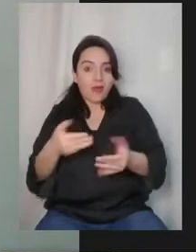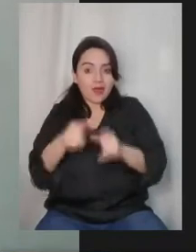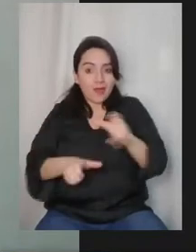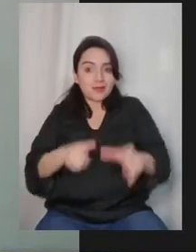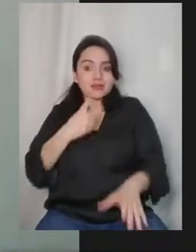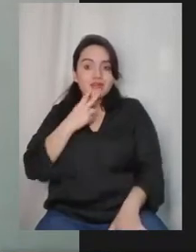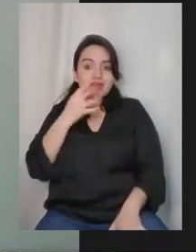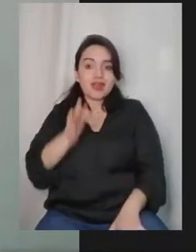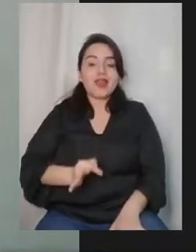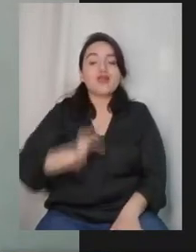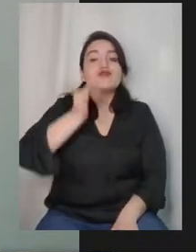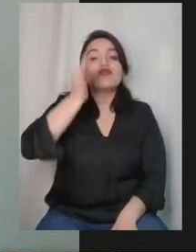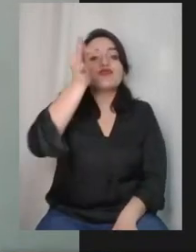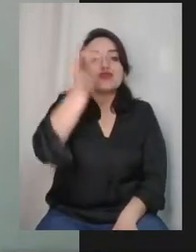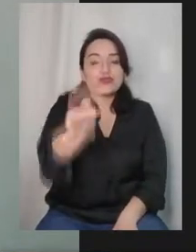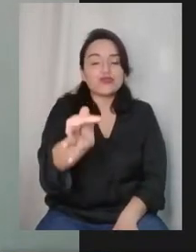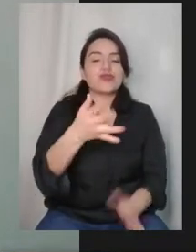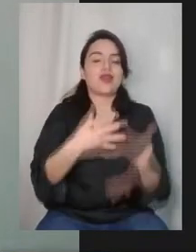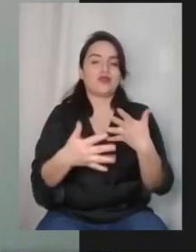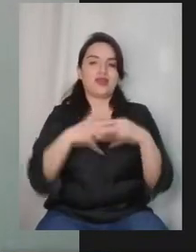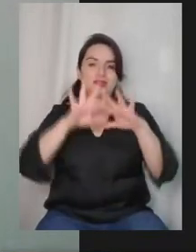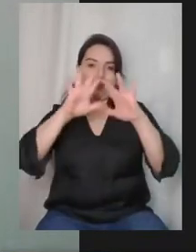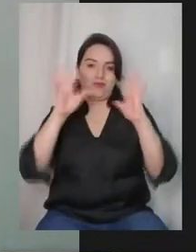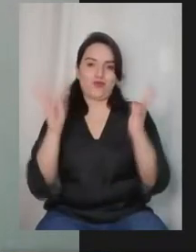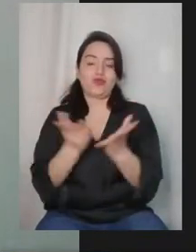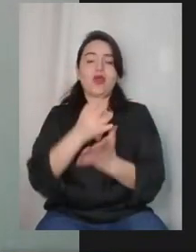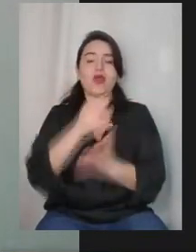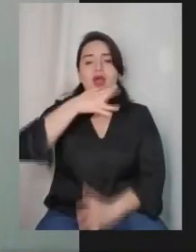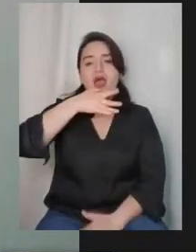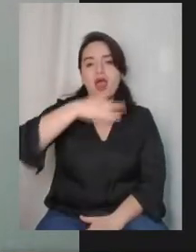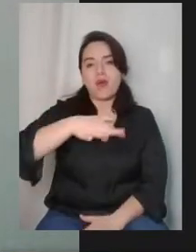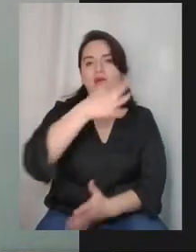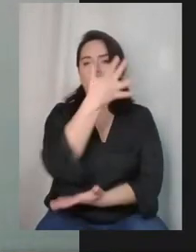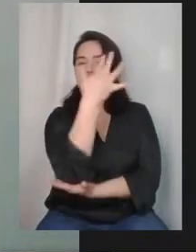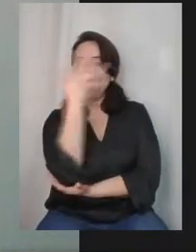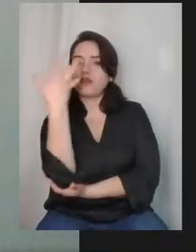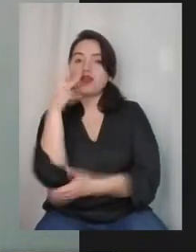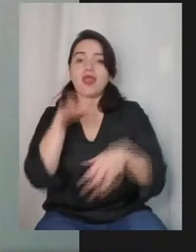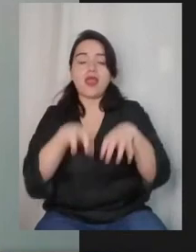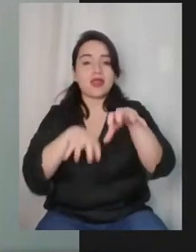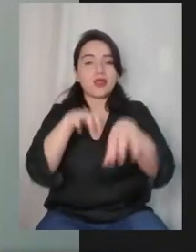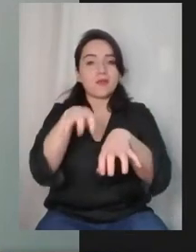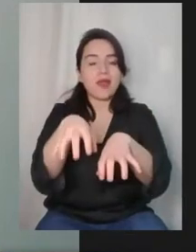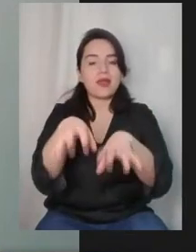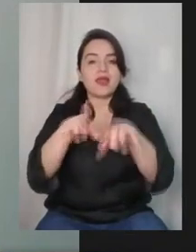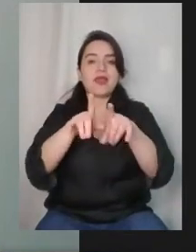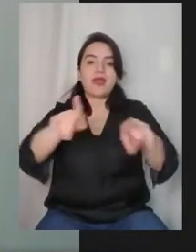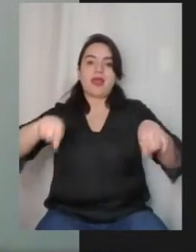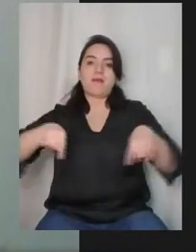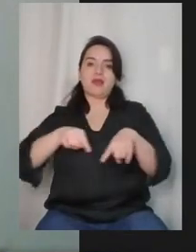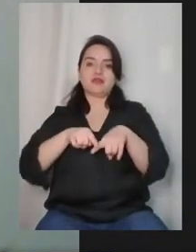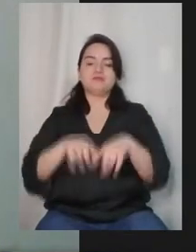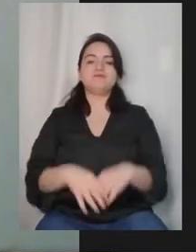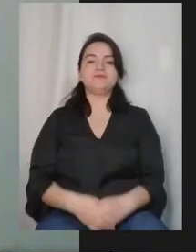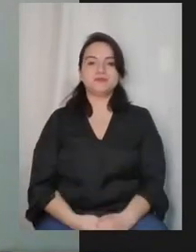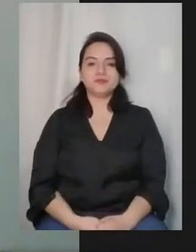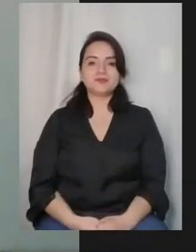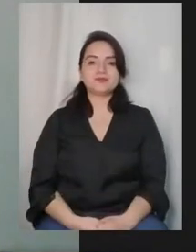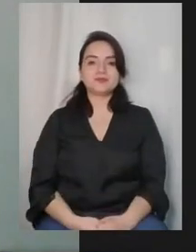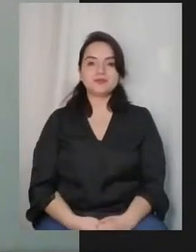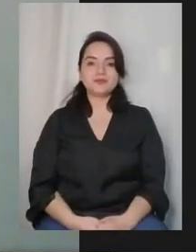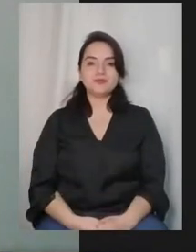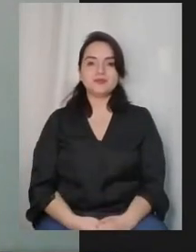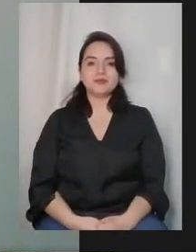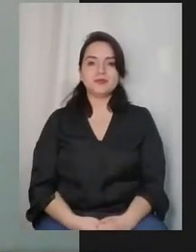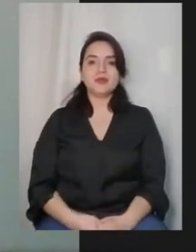la naturaleza y el mundo. El agua, sus árboles, sus animales, sus espacios, su aire. Nosotras y